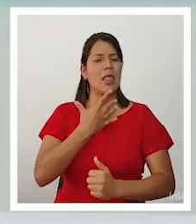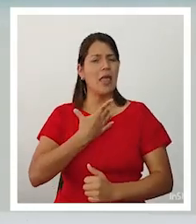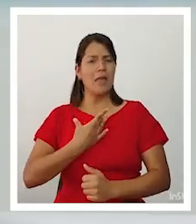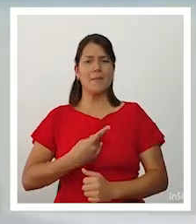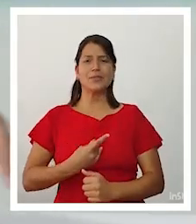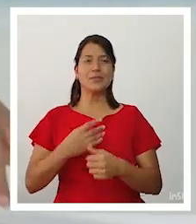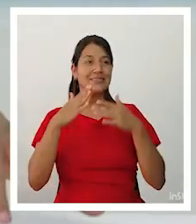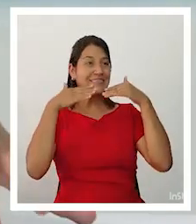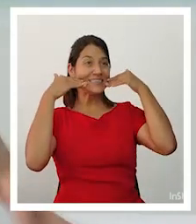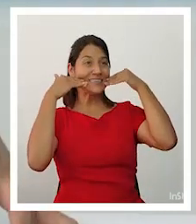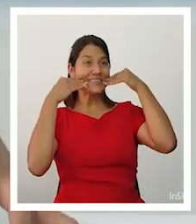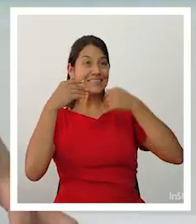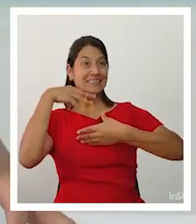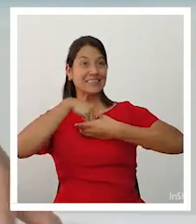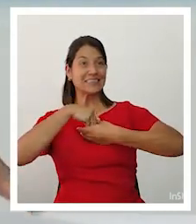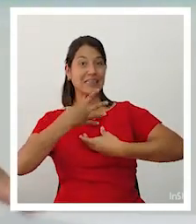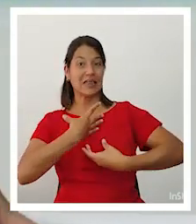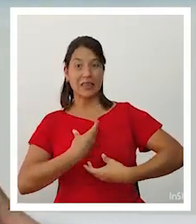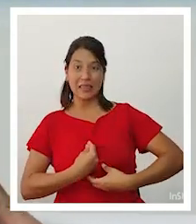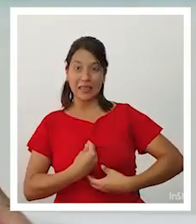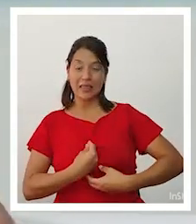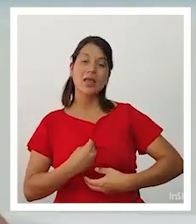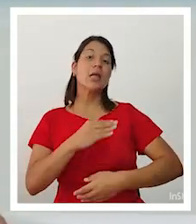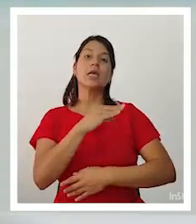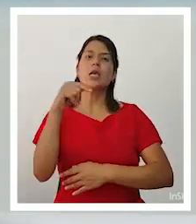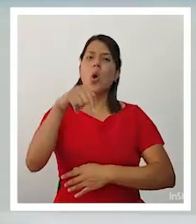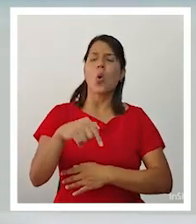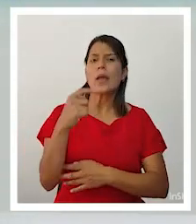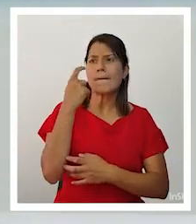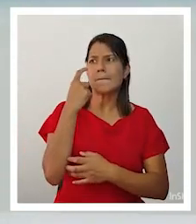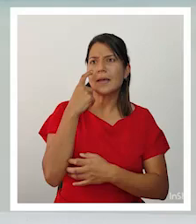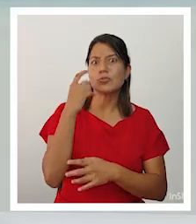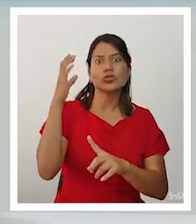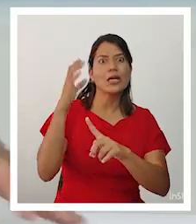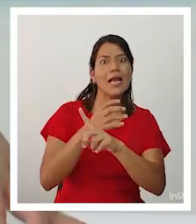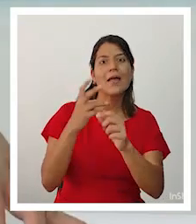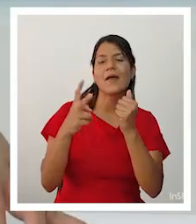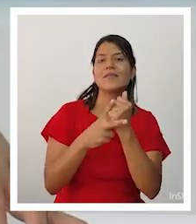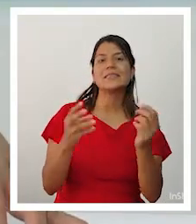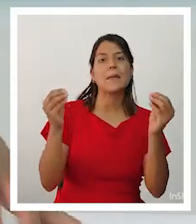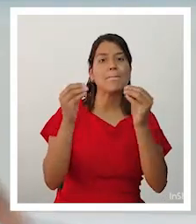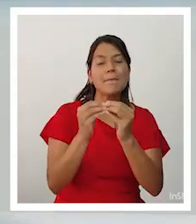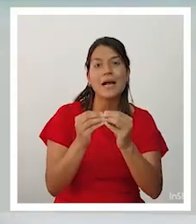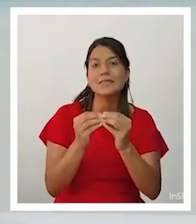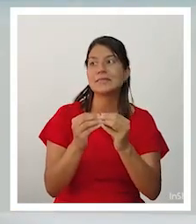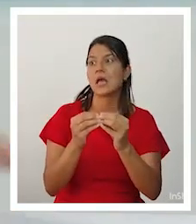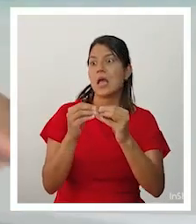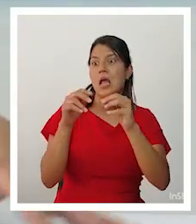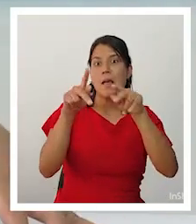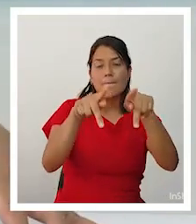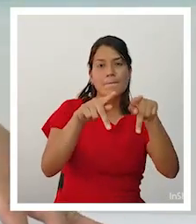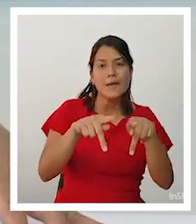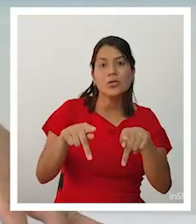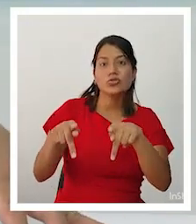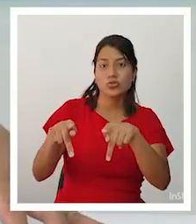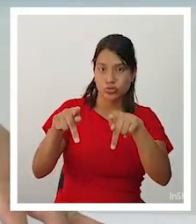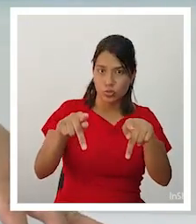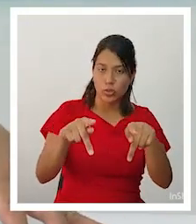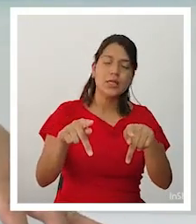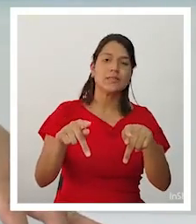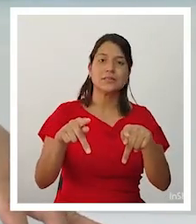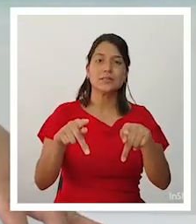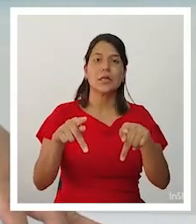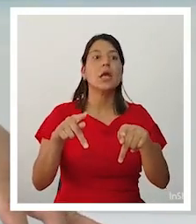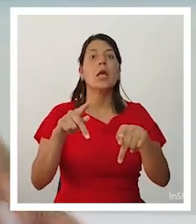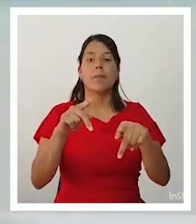sonrisa. Y hoy en día vemos en donde cada vez más nuestra población, no solamente la población